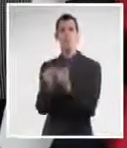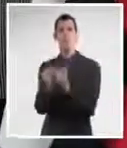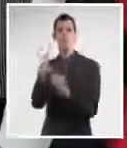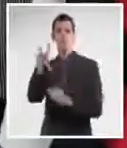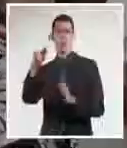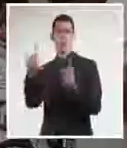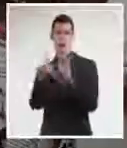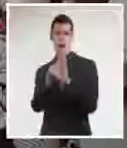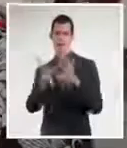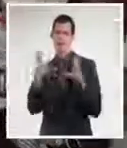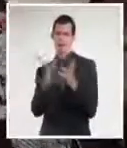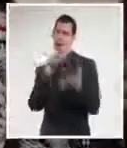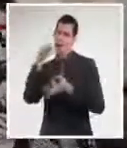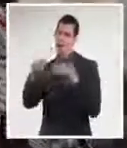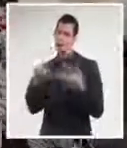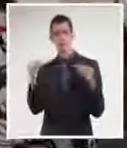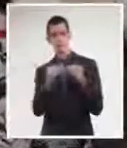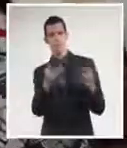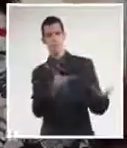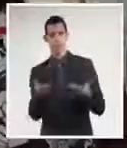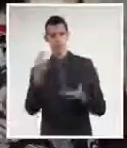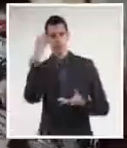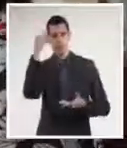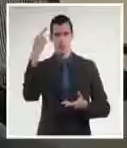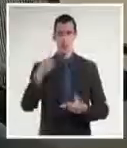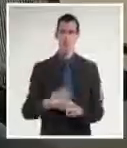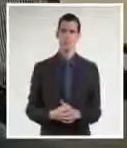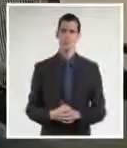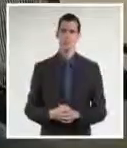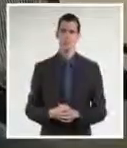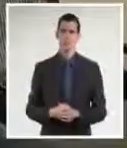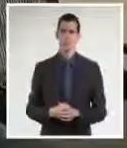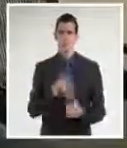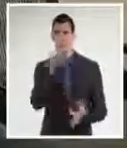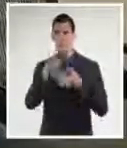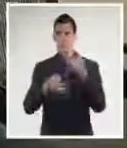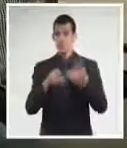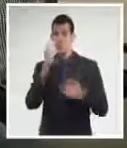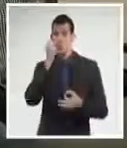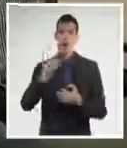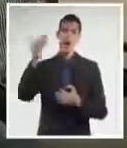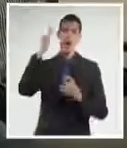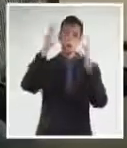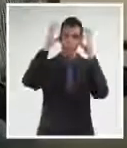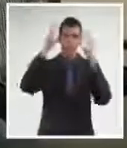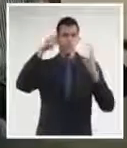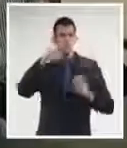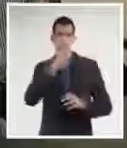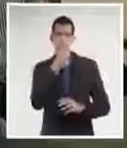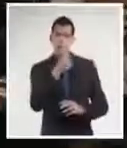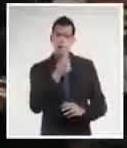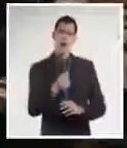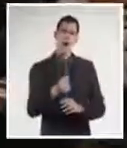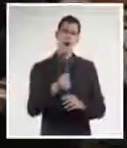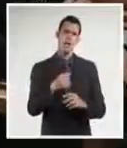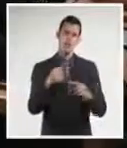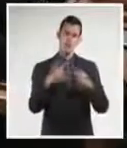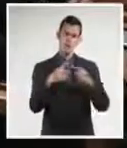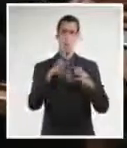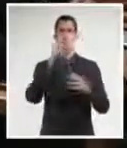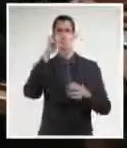durante décadas en la prensa cubana y destacó el legado insoslayable de Juan Antonio Borrego Díaz, quien por 24 años dirigió